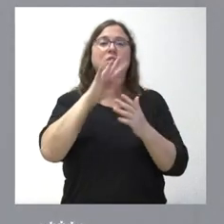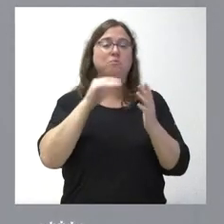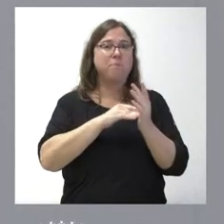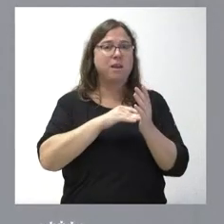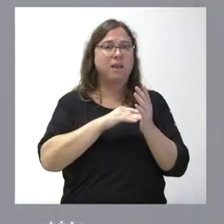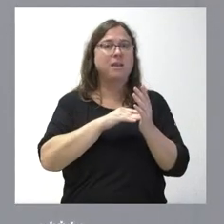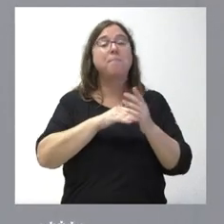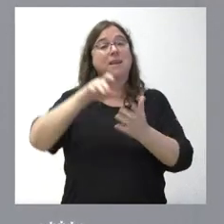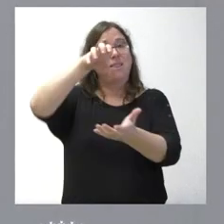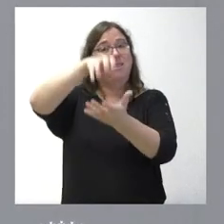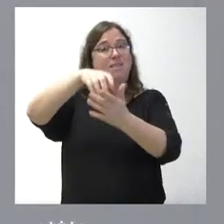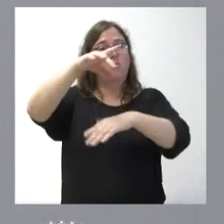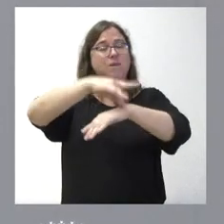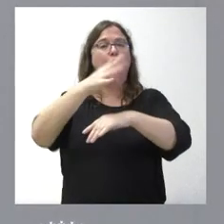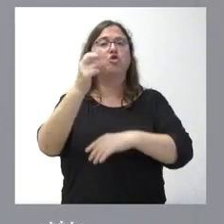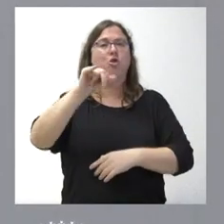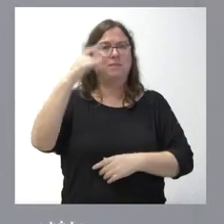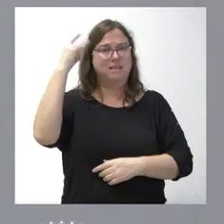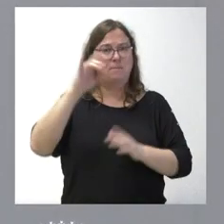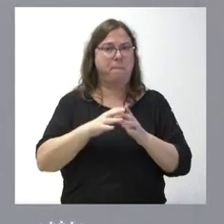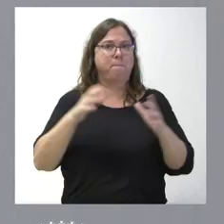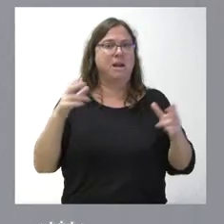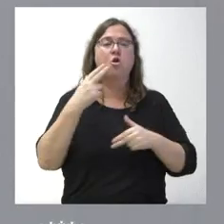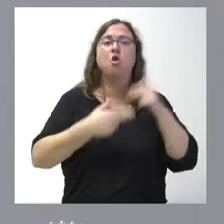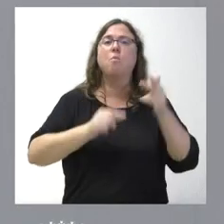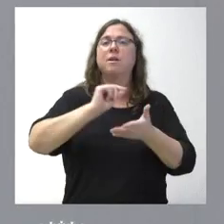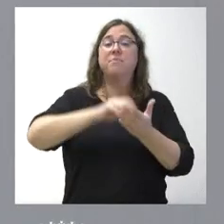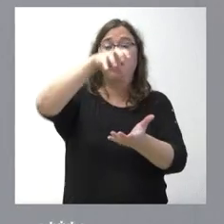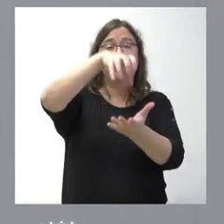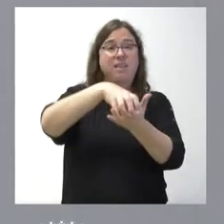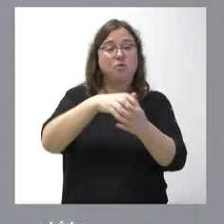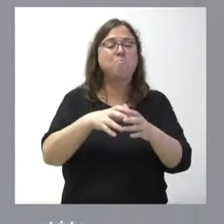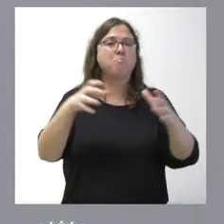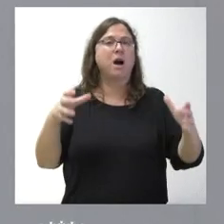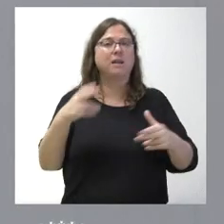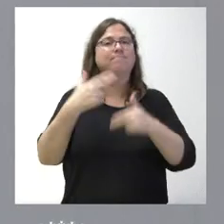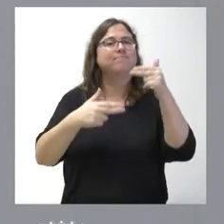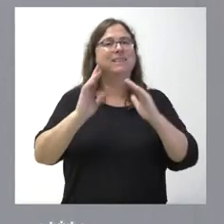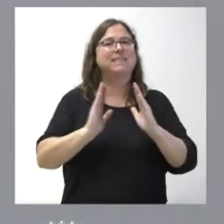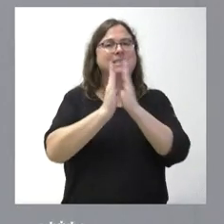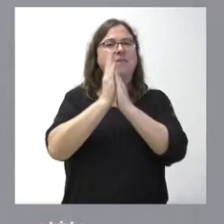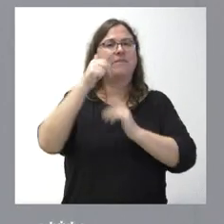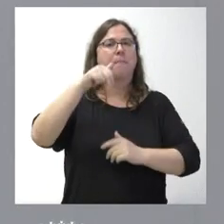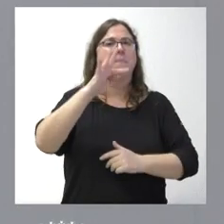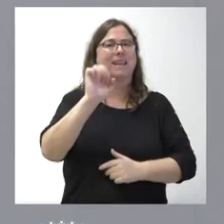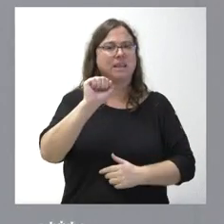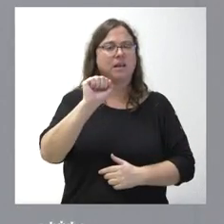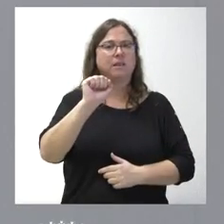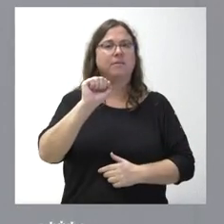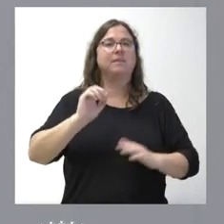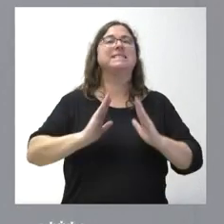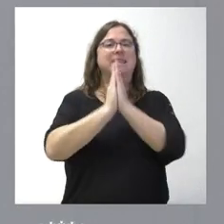del tormes en Salamanca se contratan las obras para ampliación del centro de salud en la localidad salmantina de Santa Marta de tmes Santa